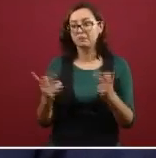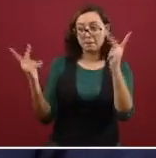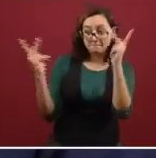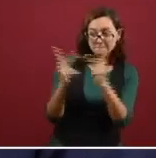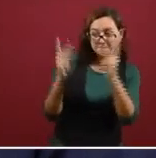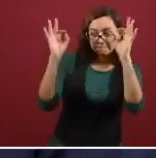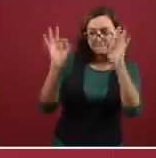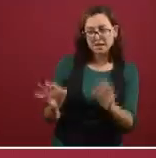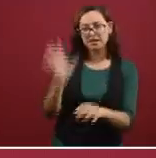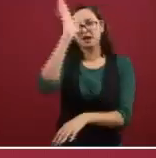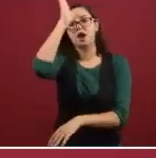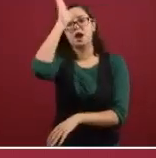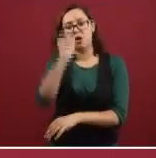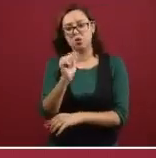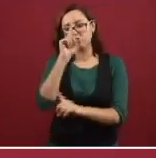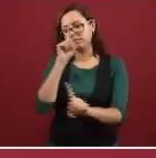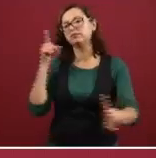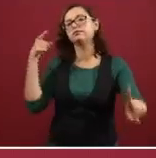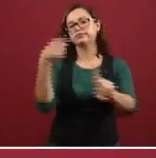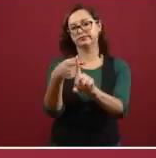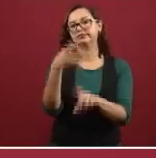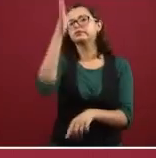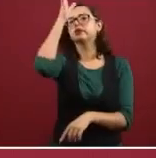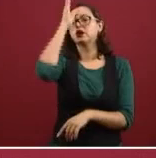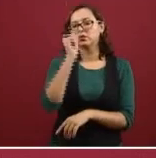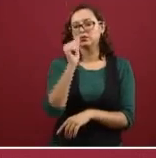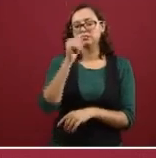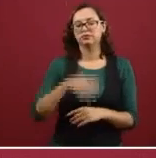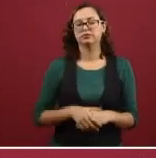propósito, llegar a un acuerdo. Sí.